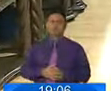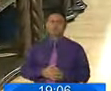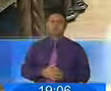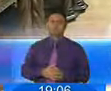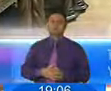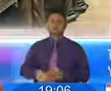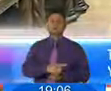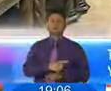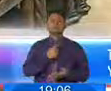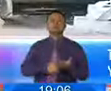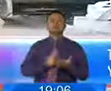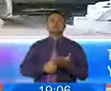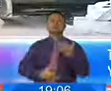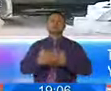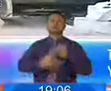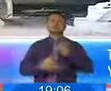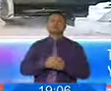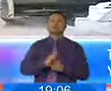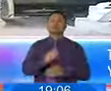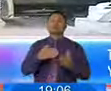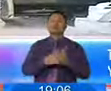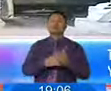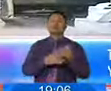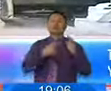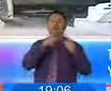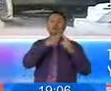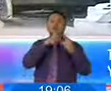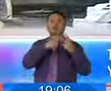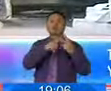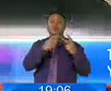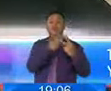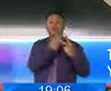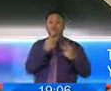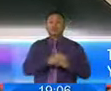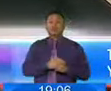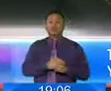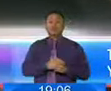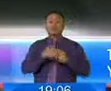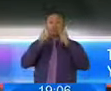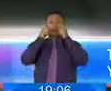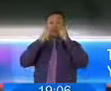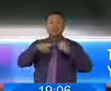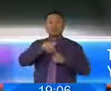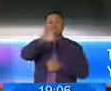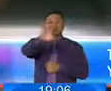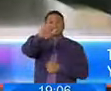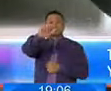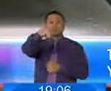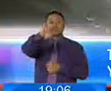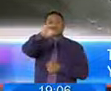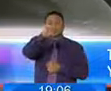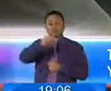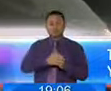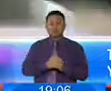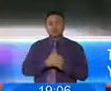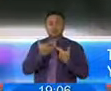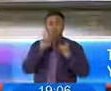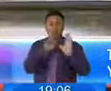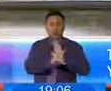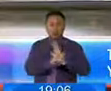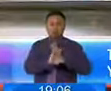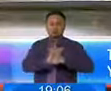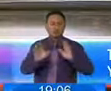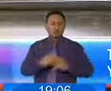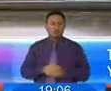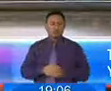En la audiencia de juzgamiento en contra de Fernando Villavicencio y Clever Jiménez, la fiscal general subrogante Tania Moreno se abstuvo de acusarlos. En